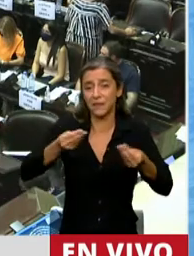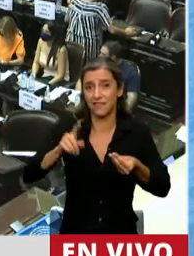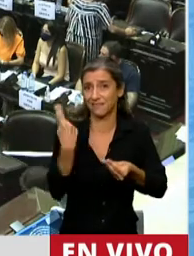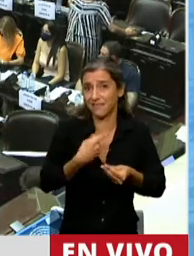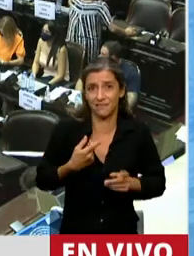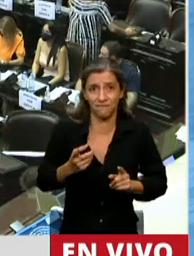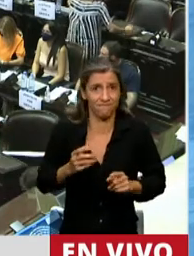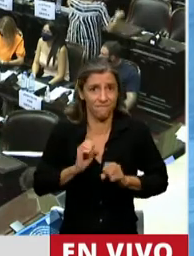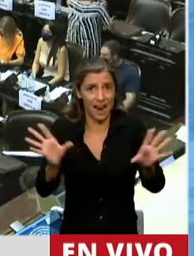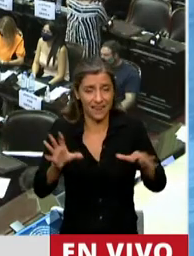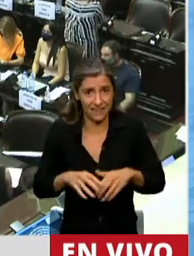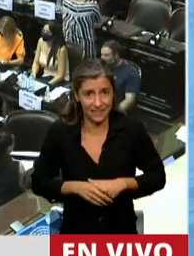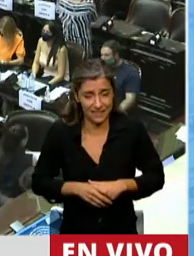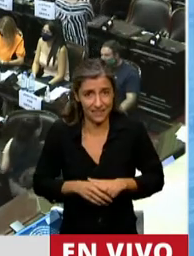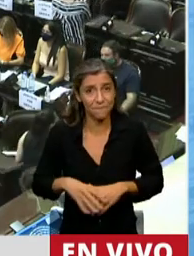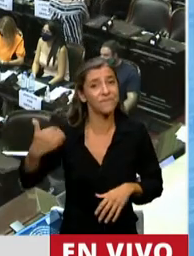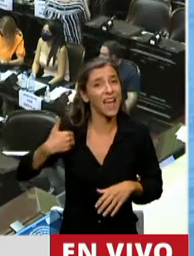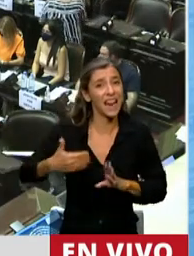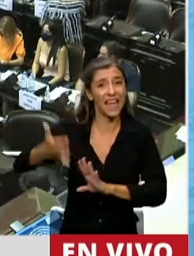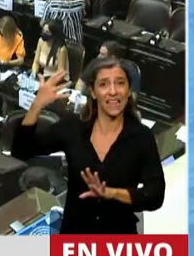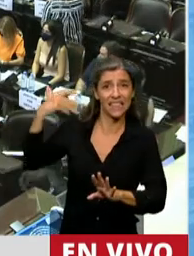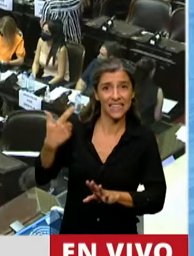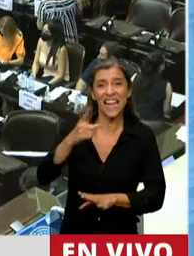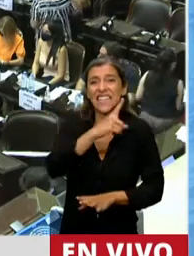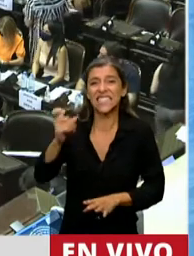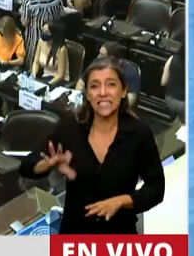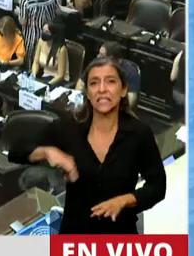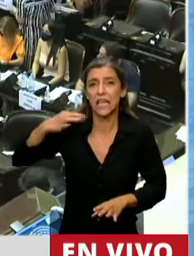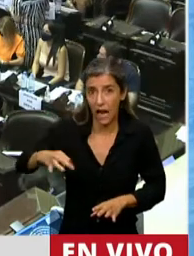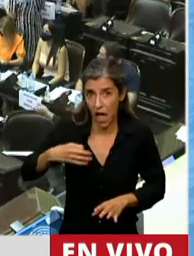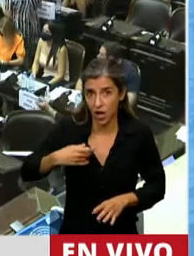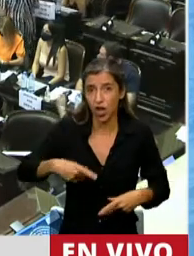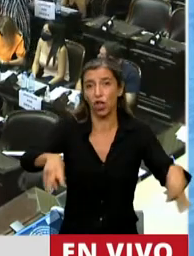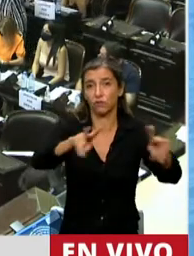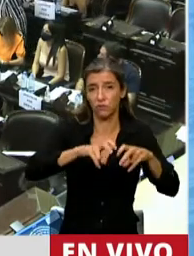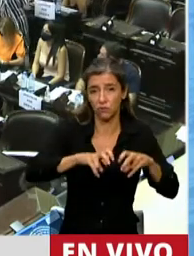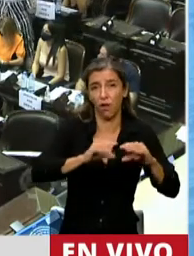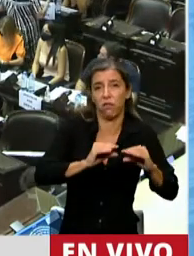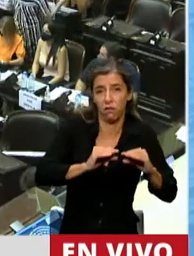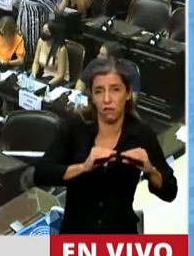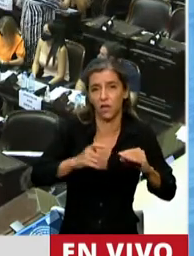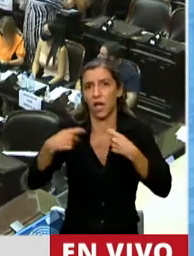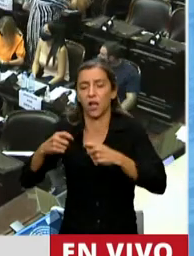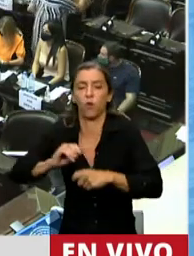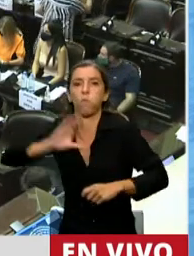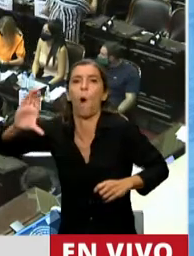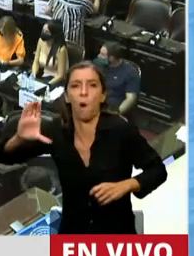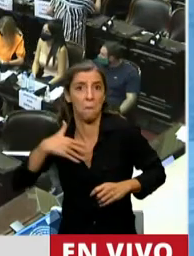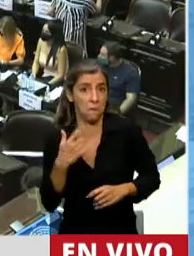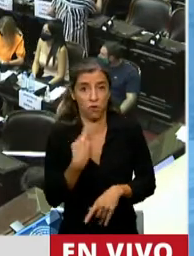realidad es que Argentina tuvo 100 años de déficit fiscal prácticamente ininterrumpidos. Ahora, de eso no nos hacemos